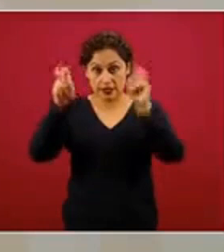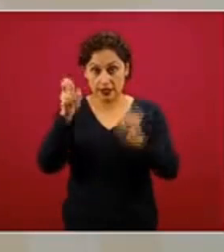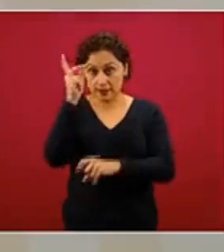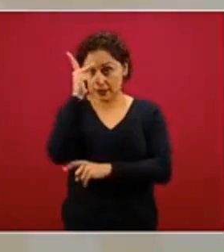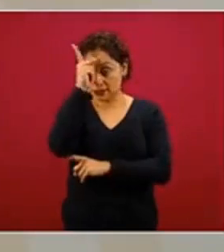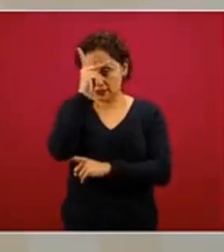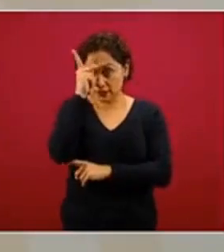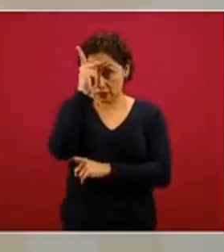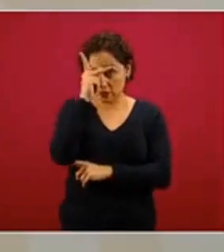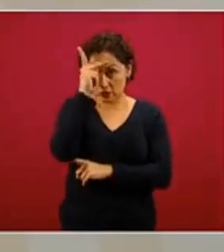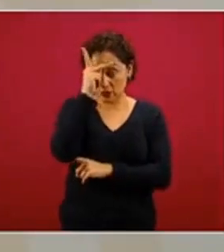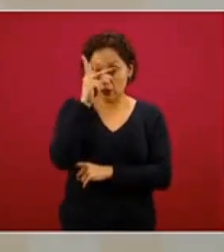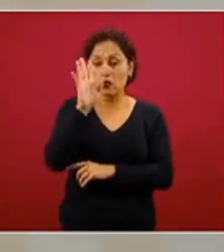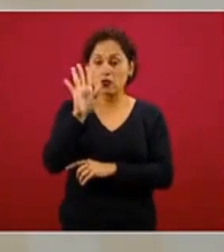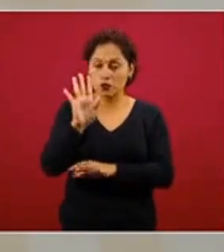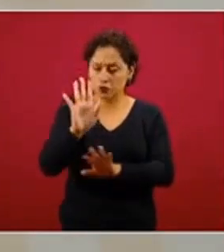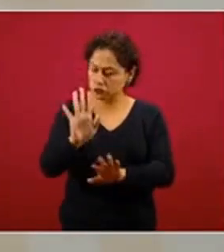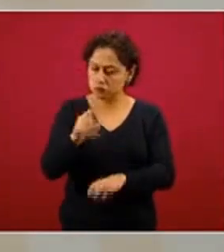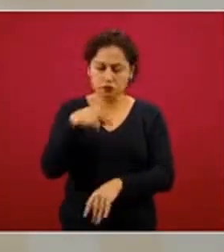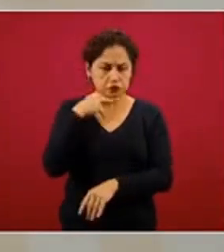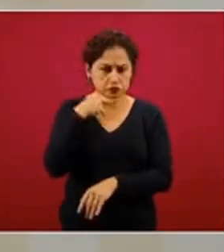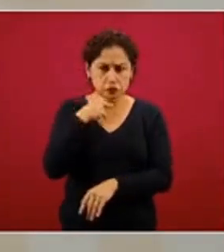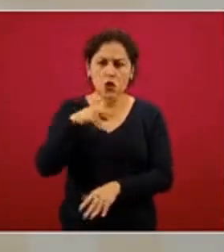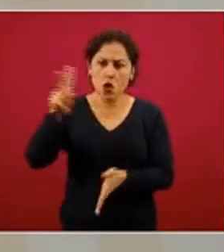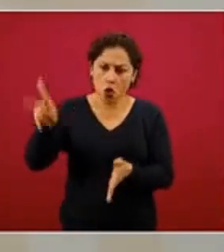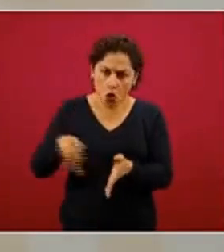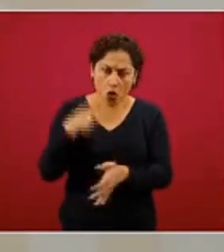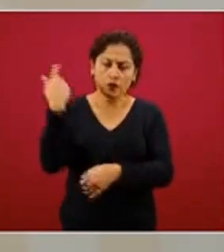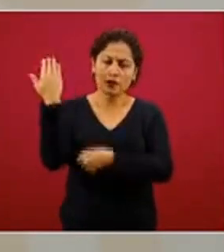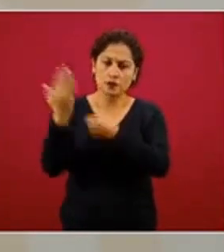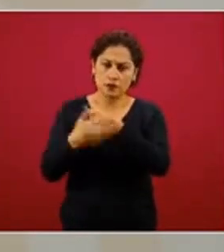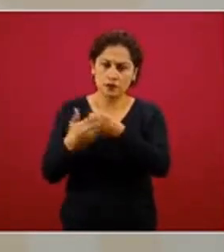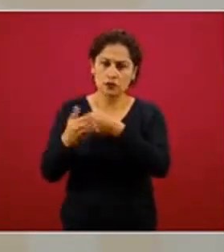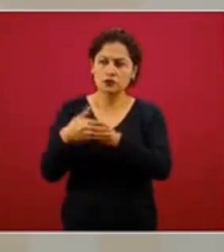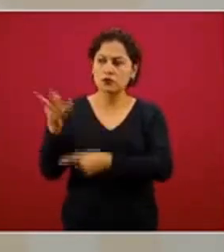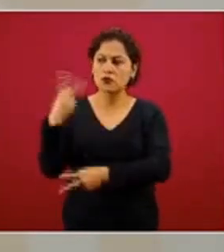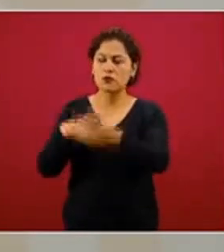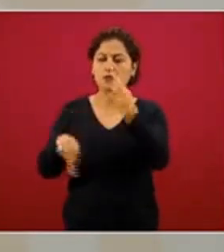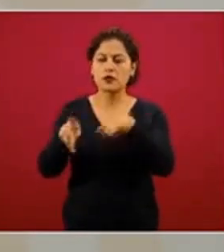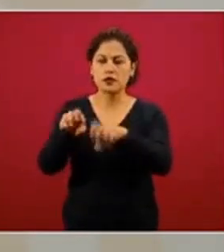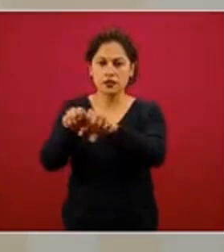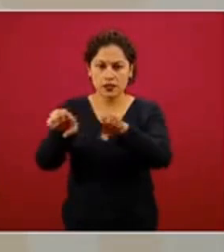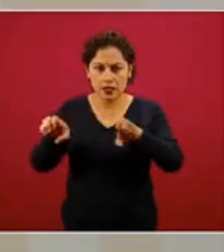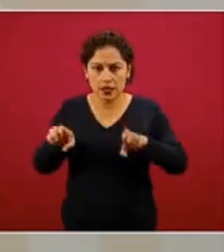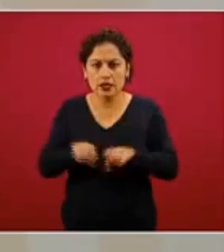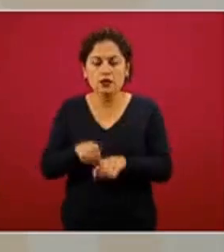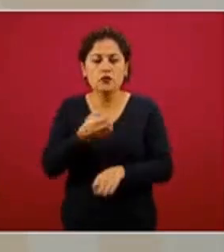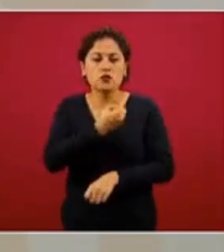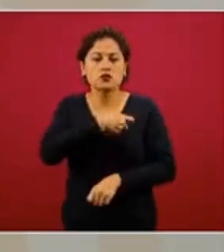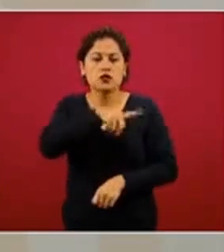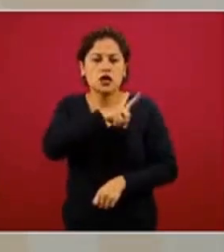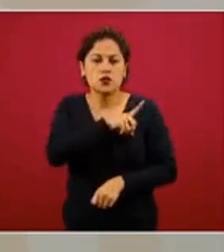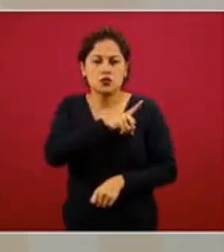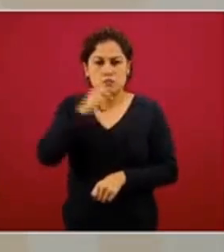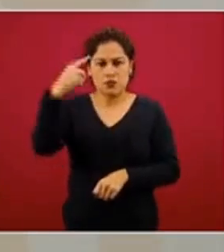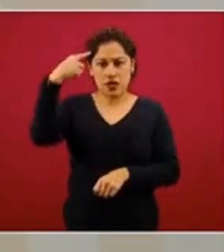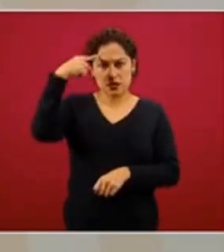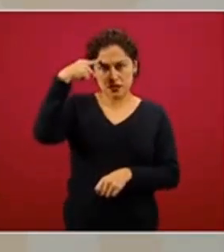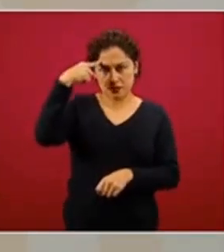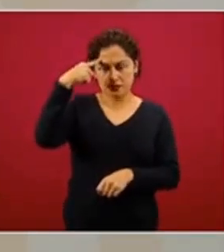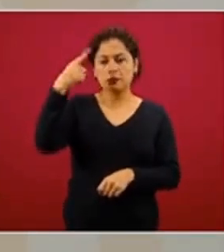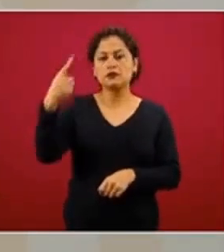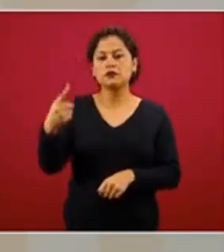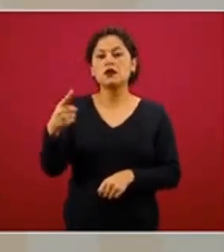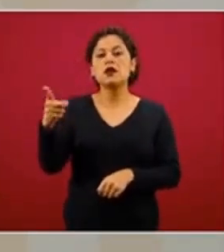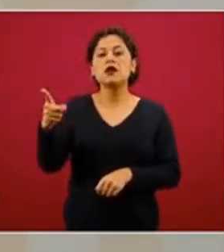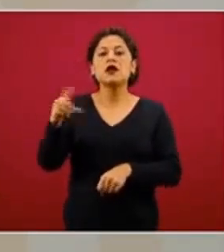a nuestro equipo de salud mental, del que nos sentimos muy orgullosos y contentos, el doctor Juan